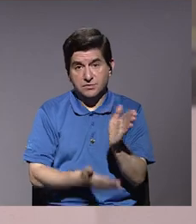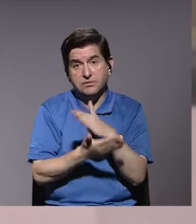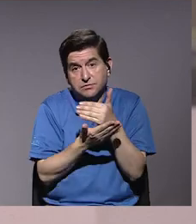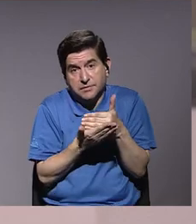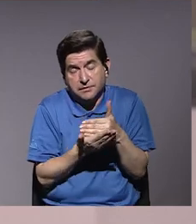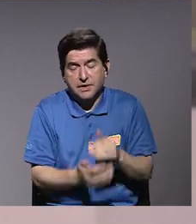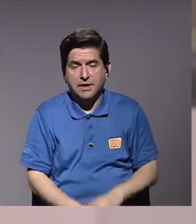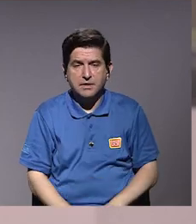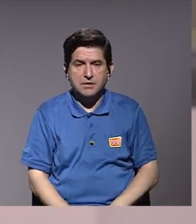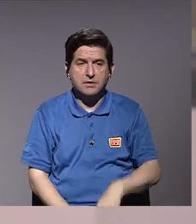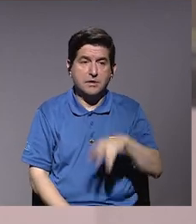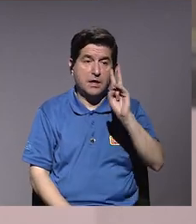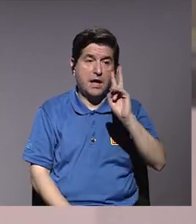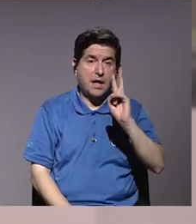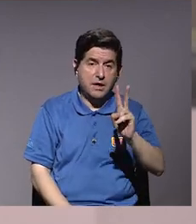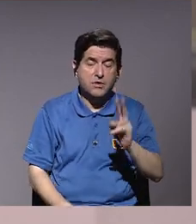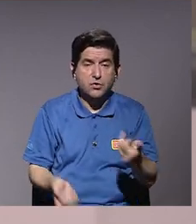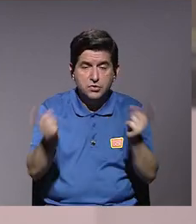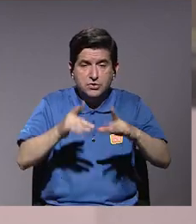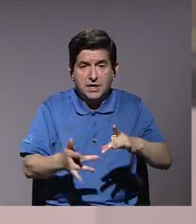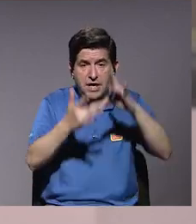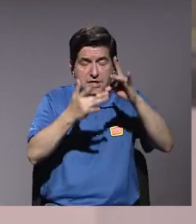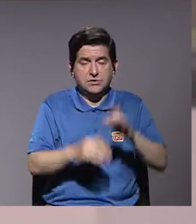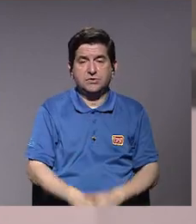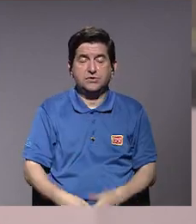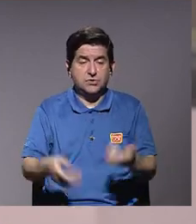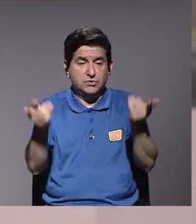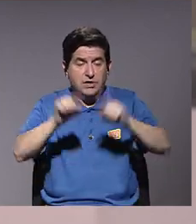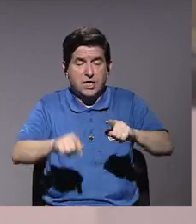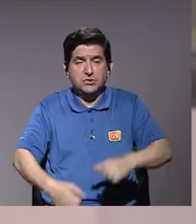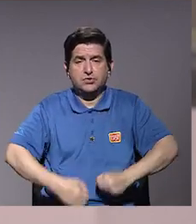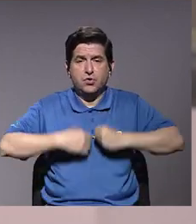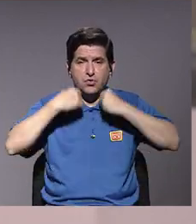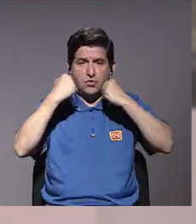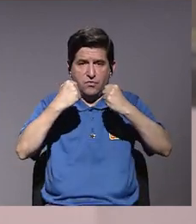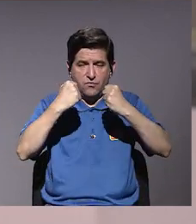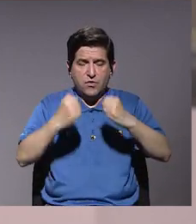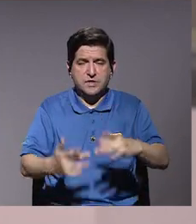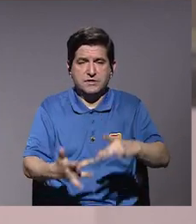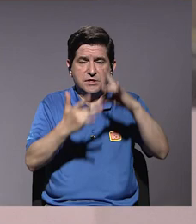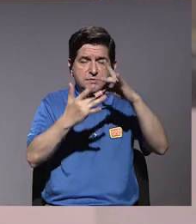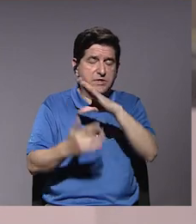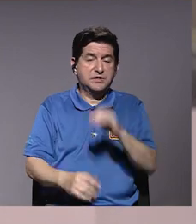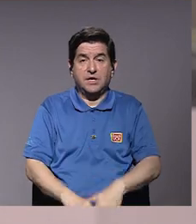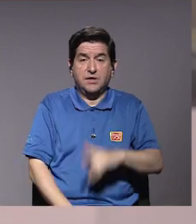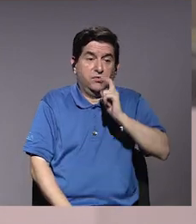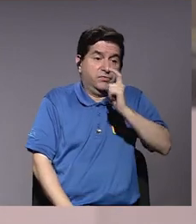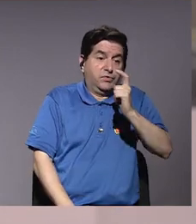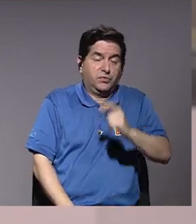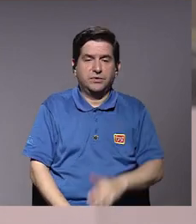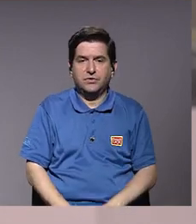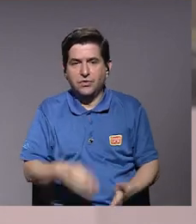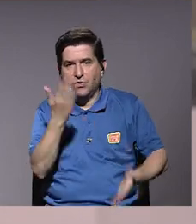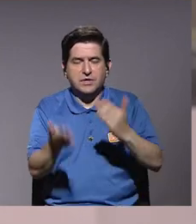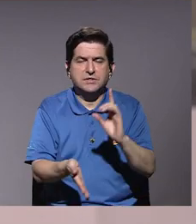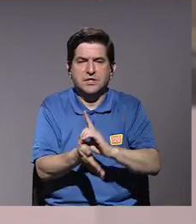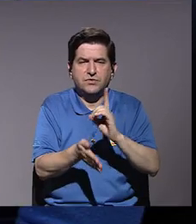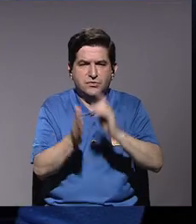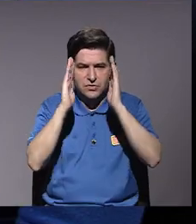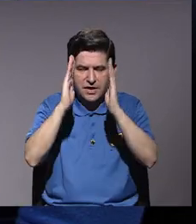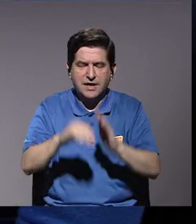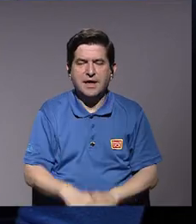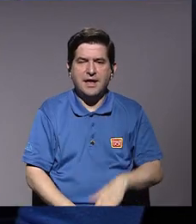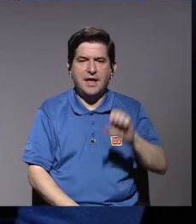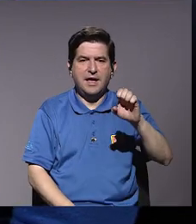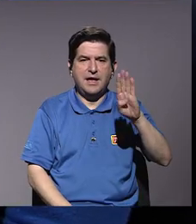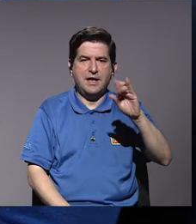lado. Existen dos excepciones, caso fortuito o fuerza mayor, ¿verdad? Entonces, por ejemplo, ¿qué le digo? Que está un médico atendiendo